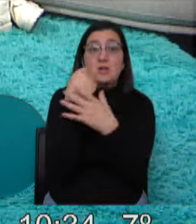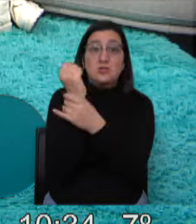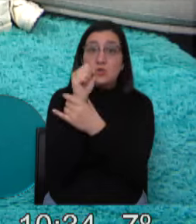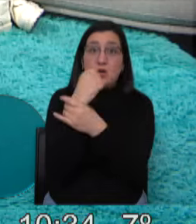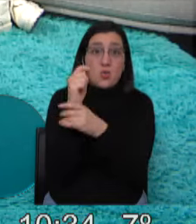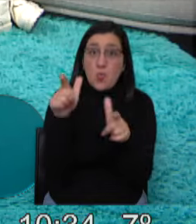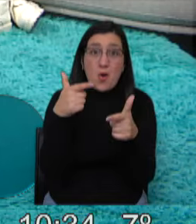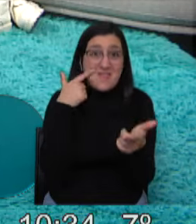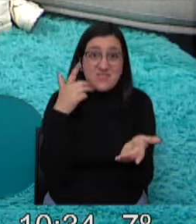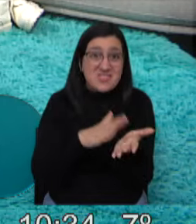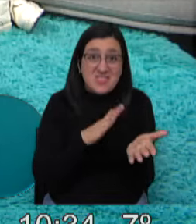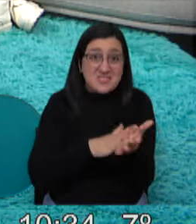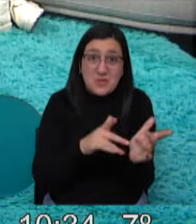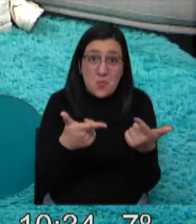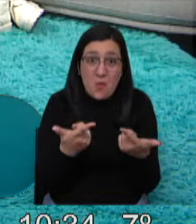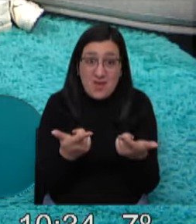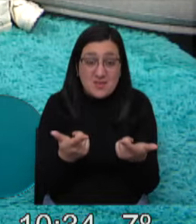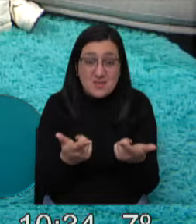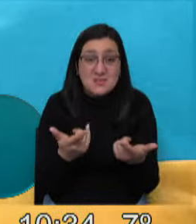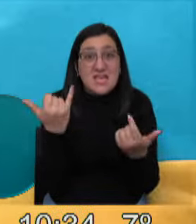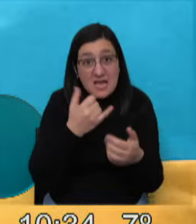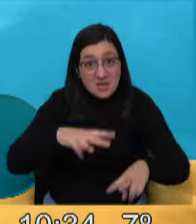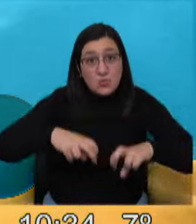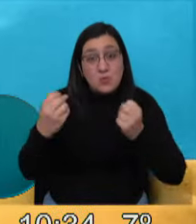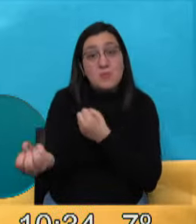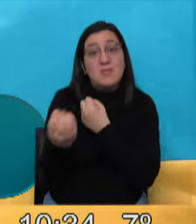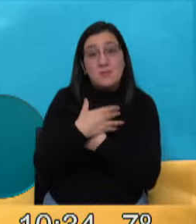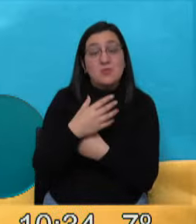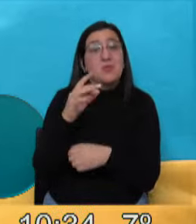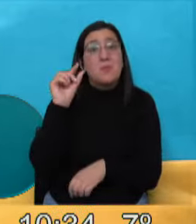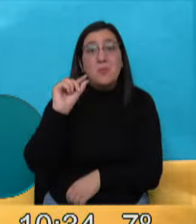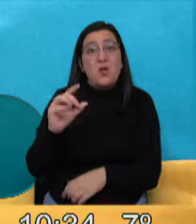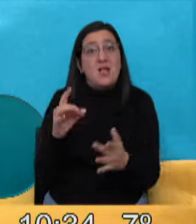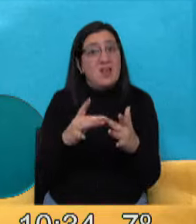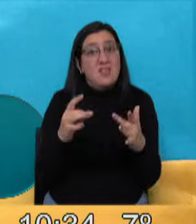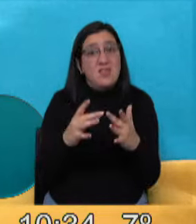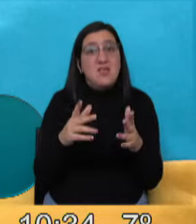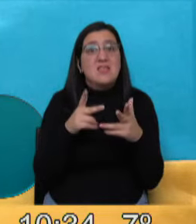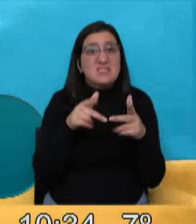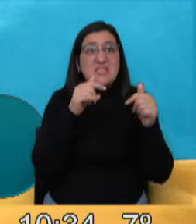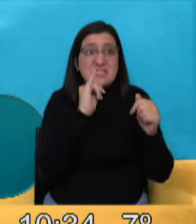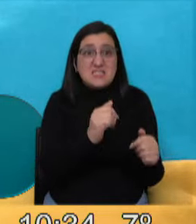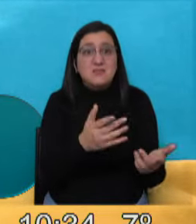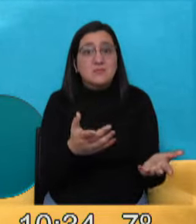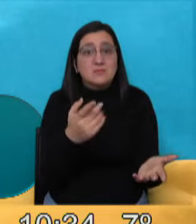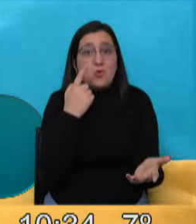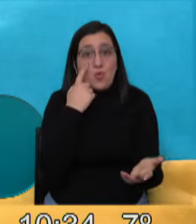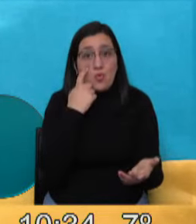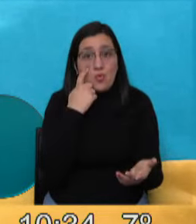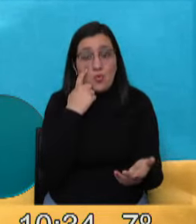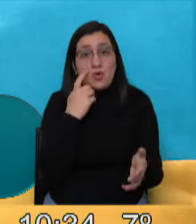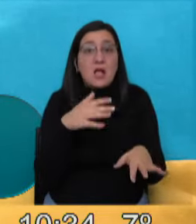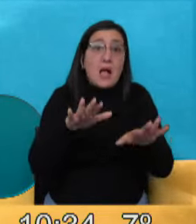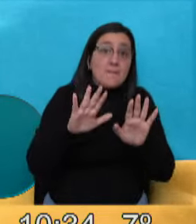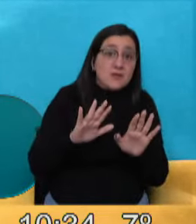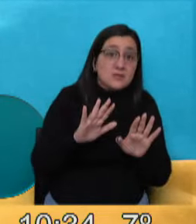no hay. Y los estudios que hay, me los pueden mandar si quieren, son de muy baja calidad. O sea, decir que esto sí, ojo, este Mariano es el de ahora. Puede ser que